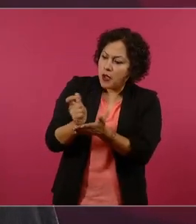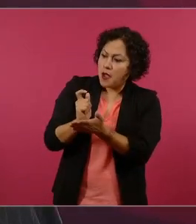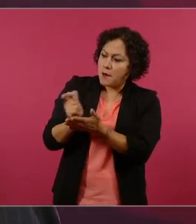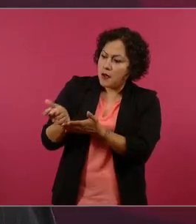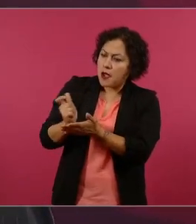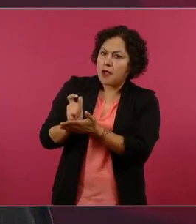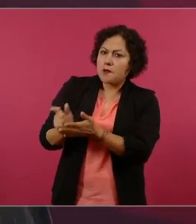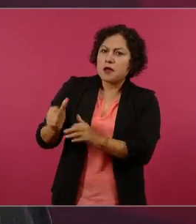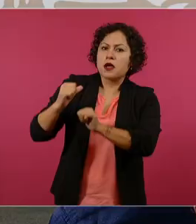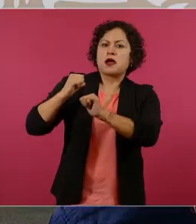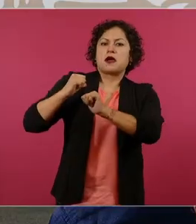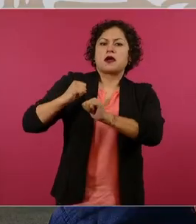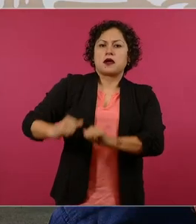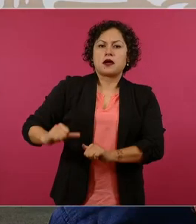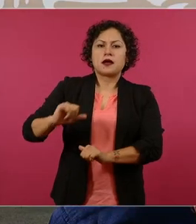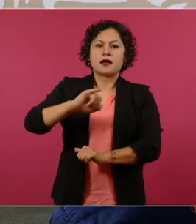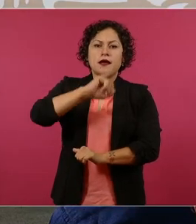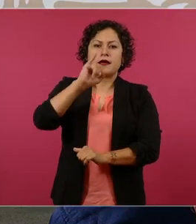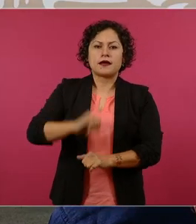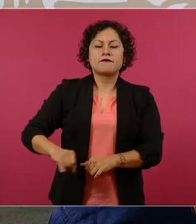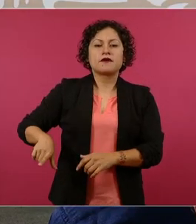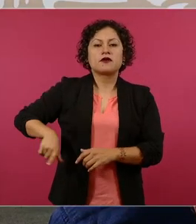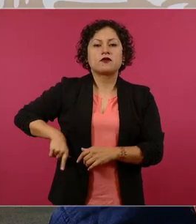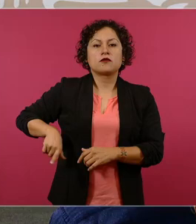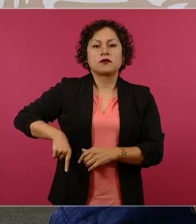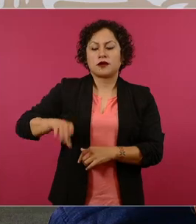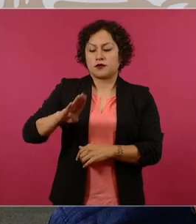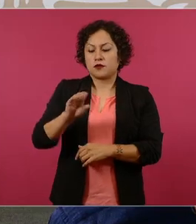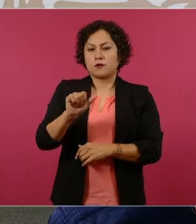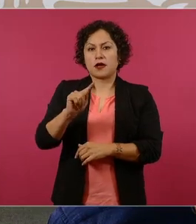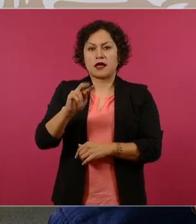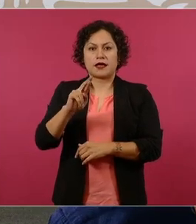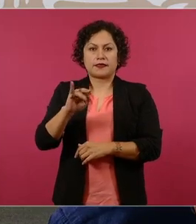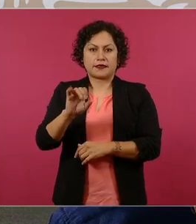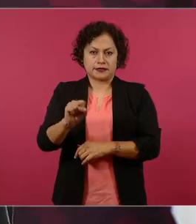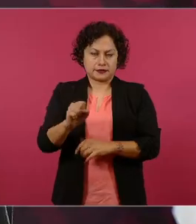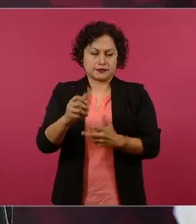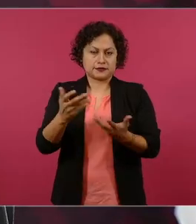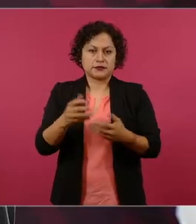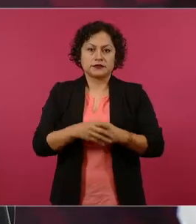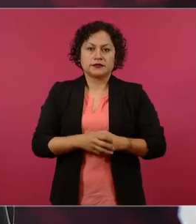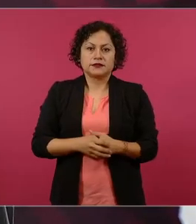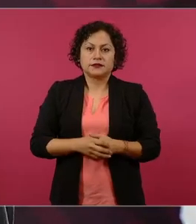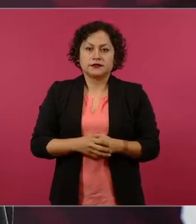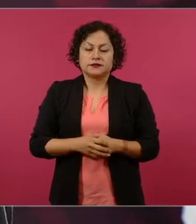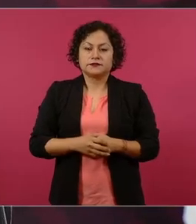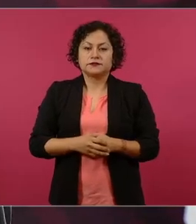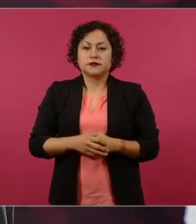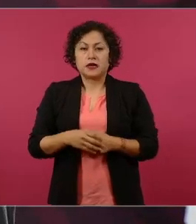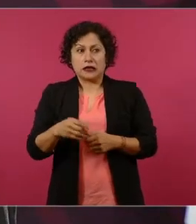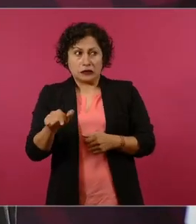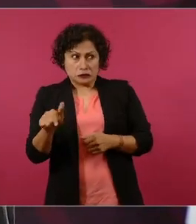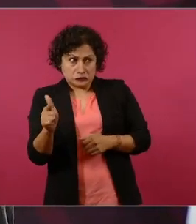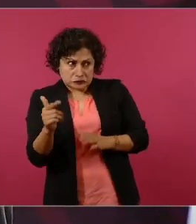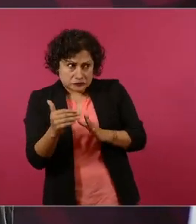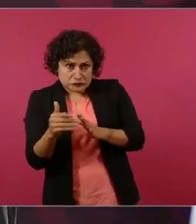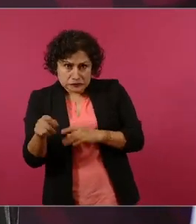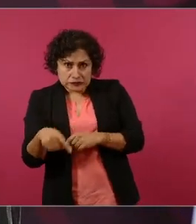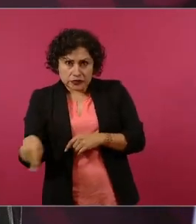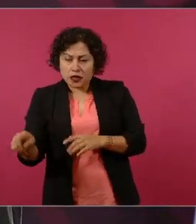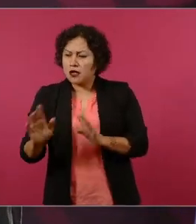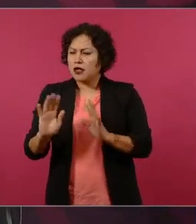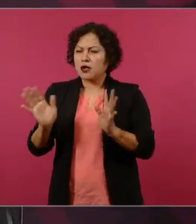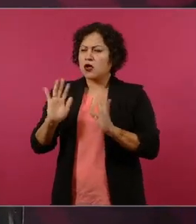Martí vates pero habla de los 24000 pesos la cantidad que sea pero ya se está